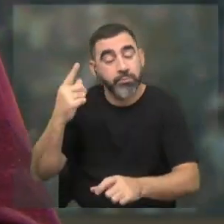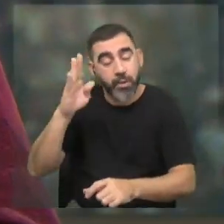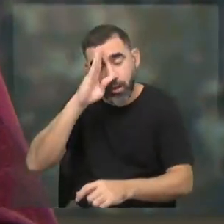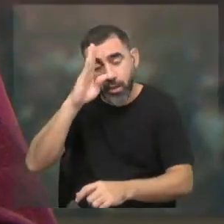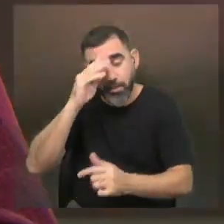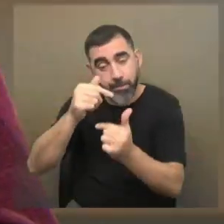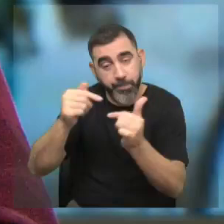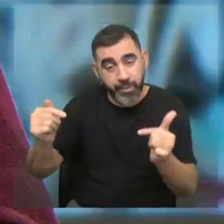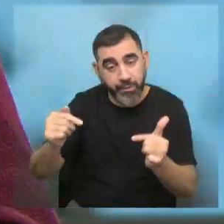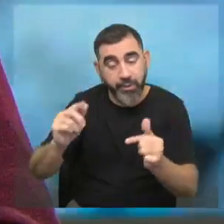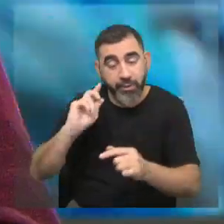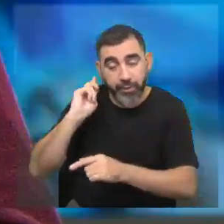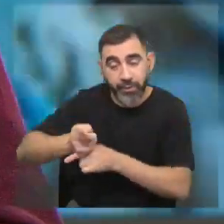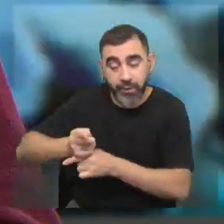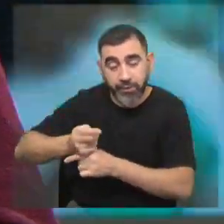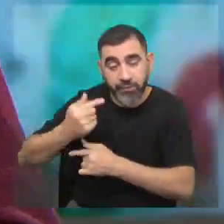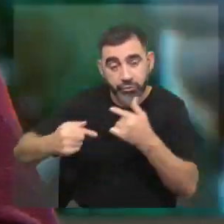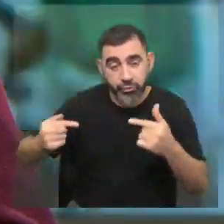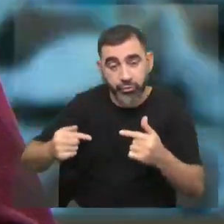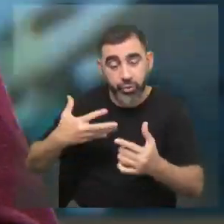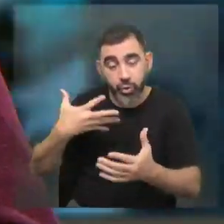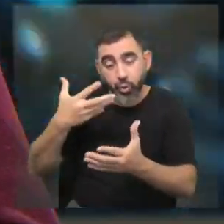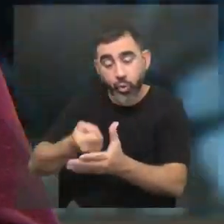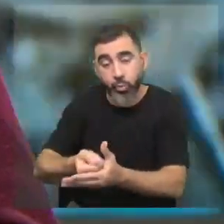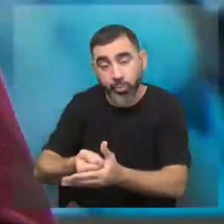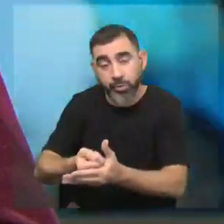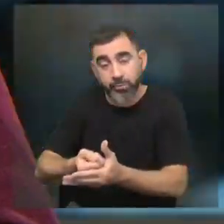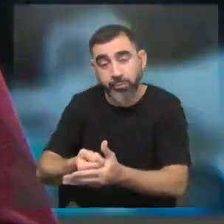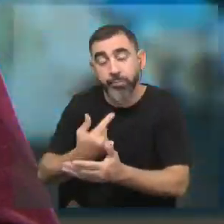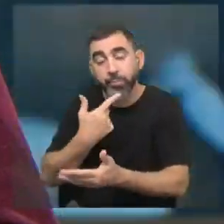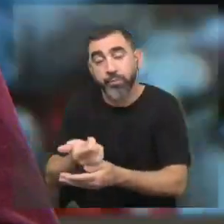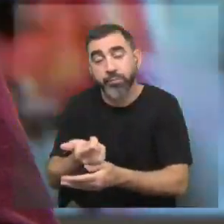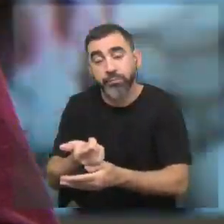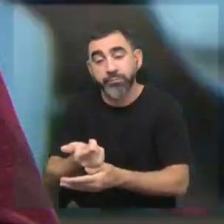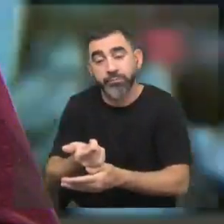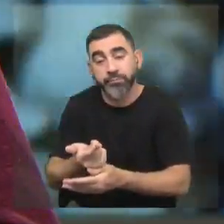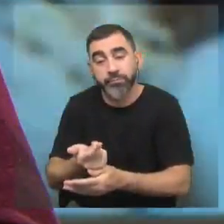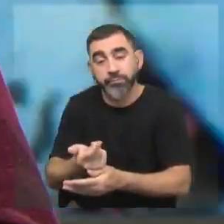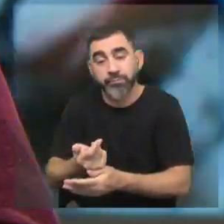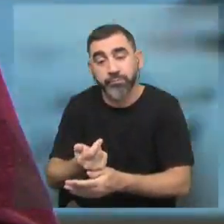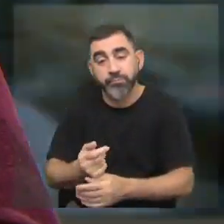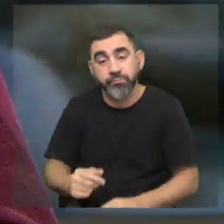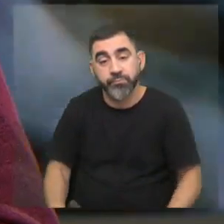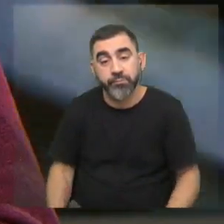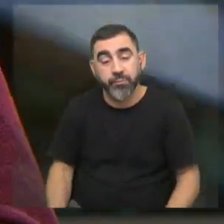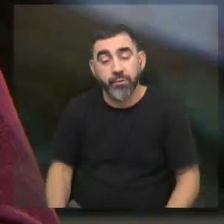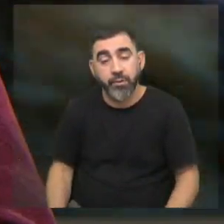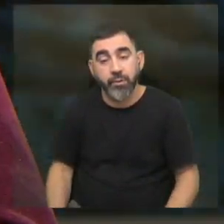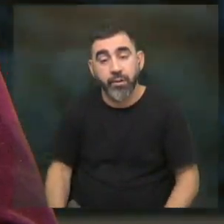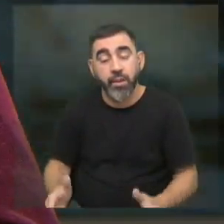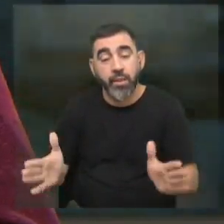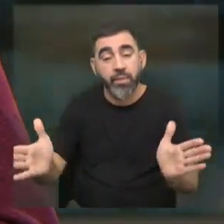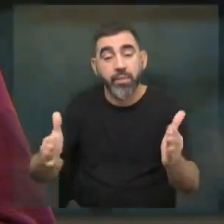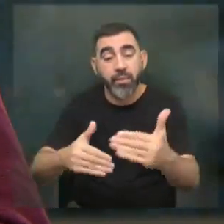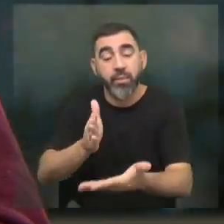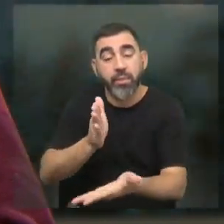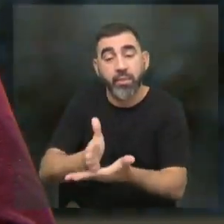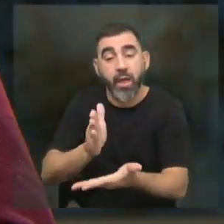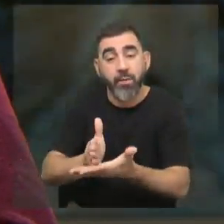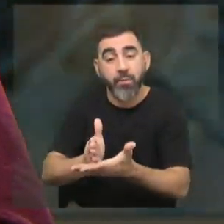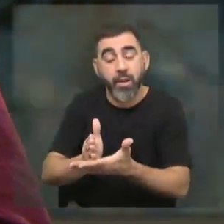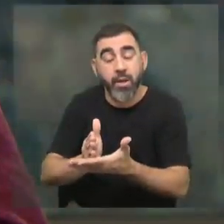hilo, claro, ¿no? Sí, Nos sí, imaginamos, como dice Pablo, recubierta de algún tipo de material. Exacto. Por eso acá intervienen como ciencias la